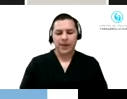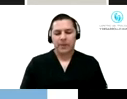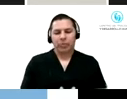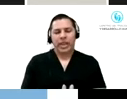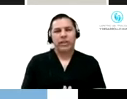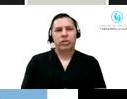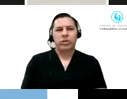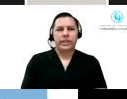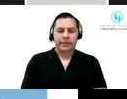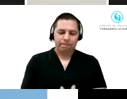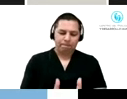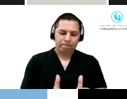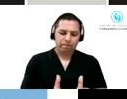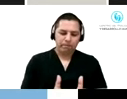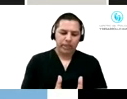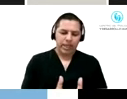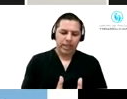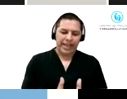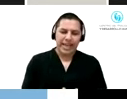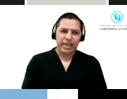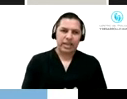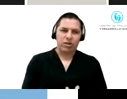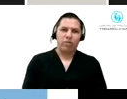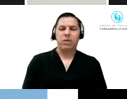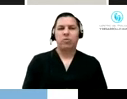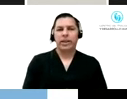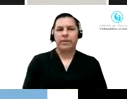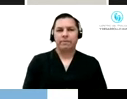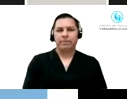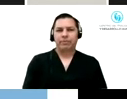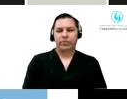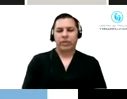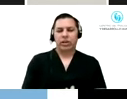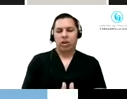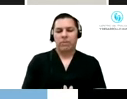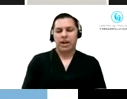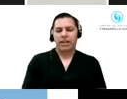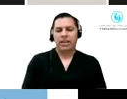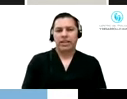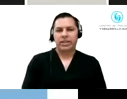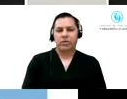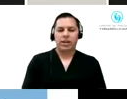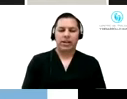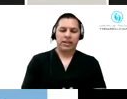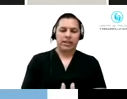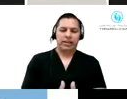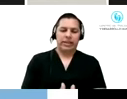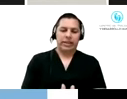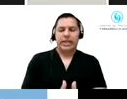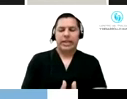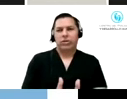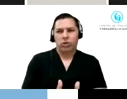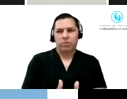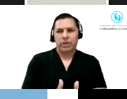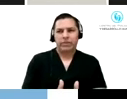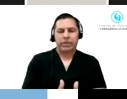mujeres. Entonces, la diada hombre-mujer con la parte intersexual